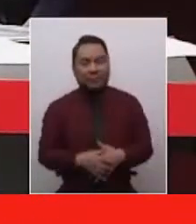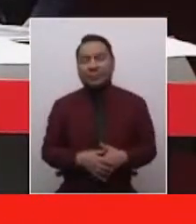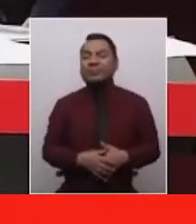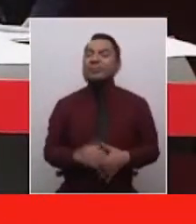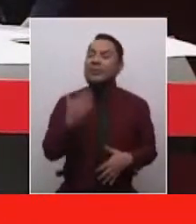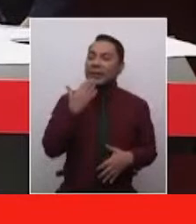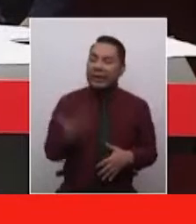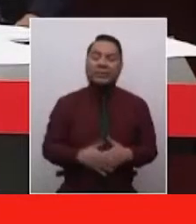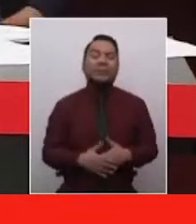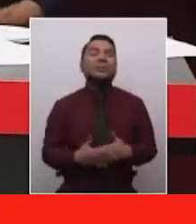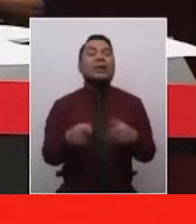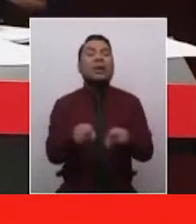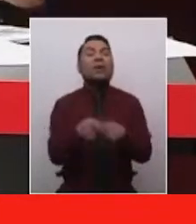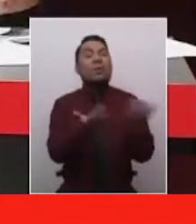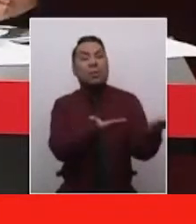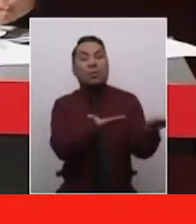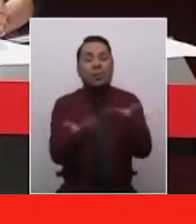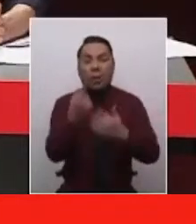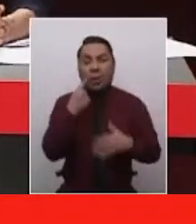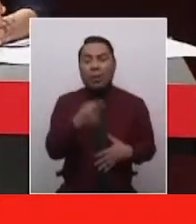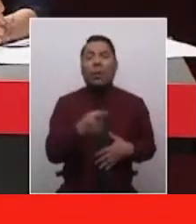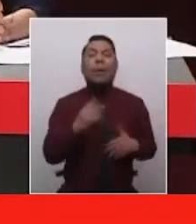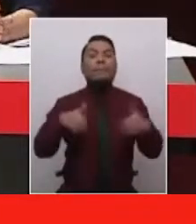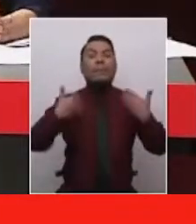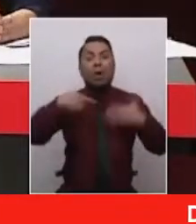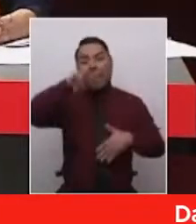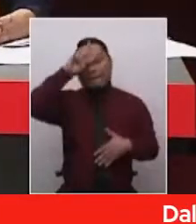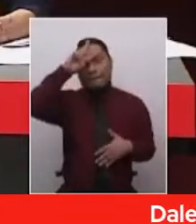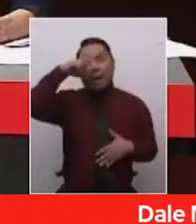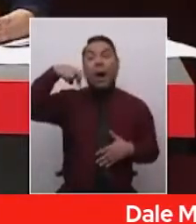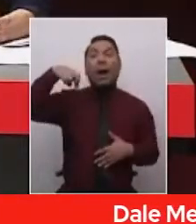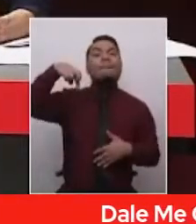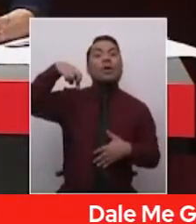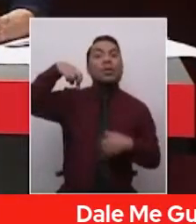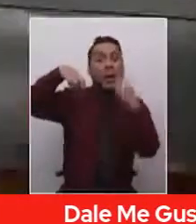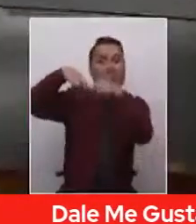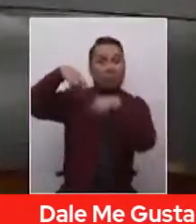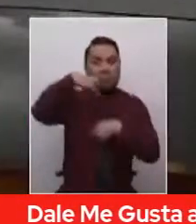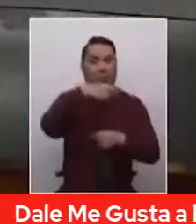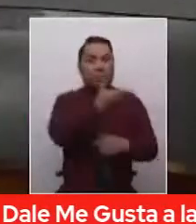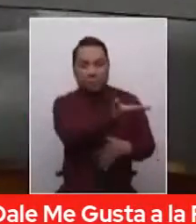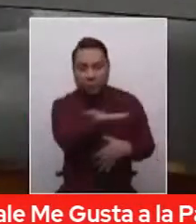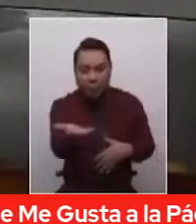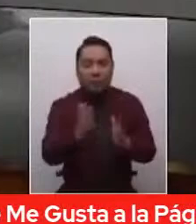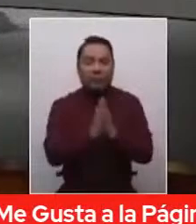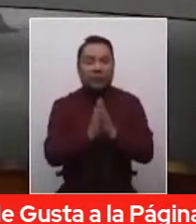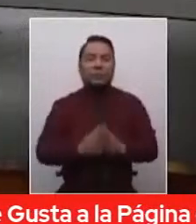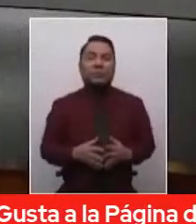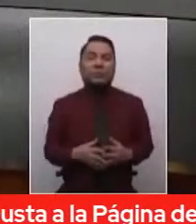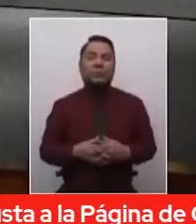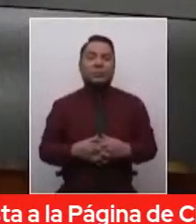gracias, candidato. Invitamos ahora al candidato de Podemos Perú, Daniel Urrestia, a acercarse a la ánfora, por favor.